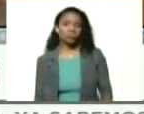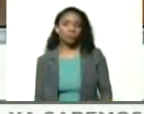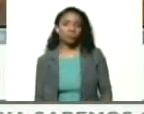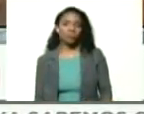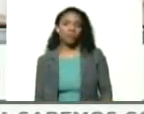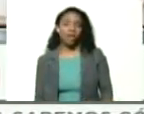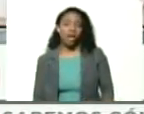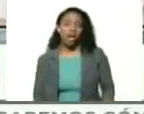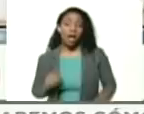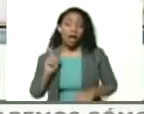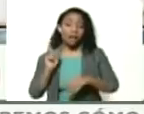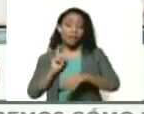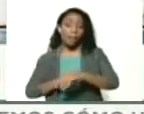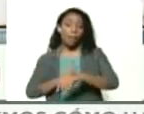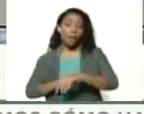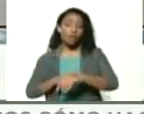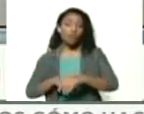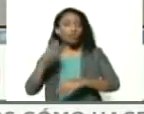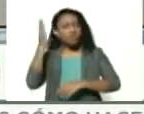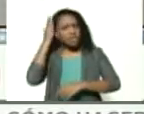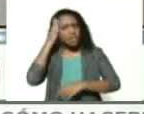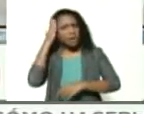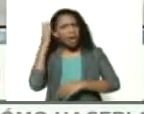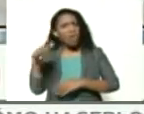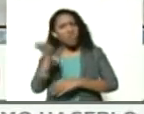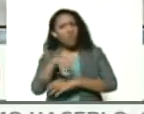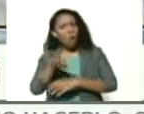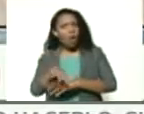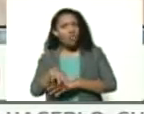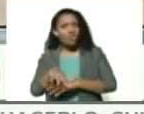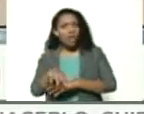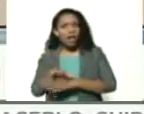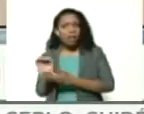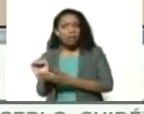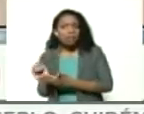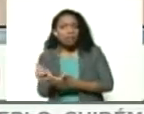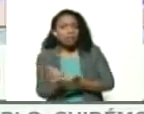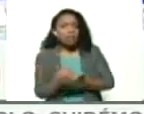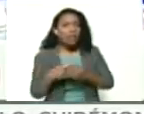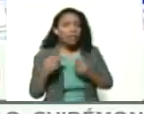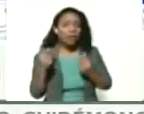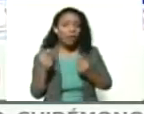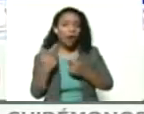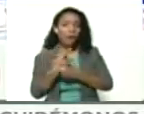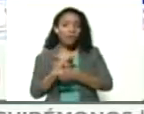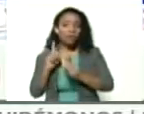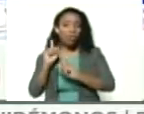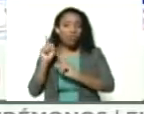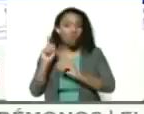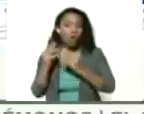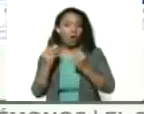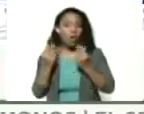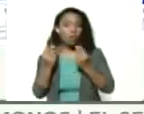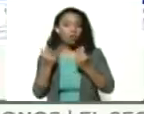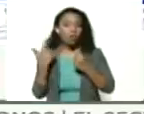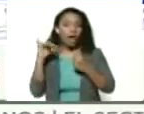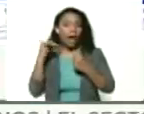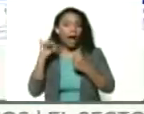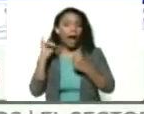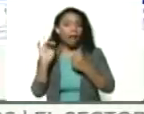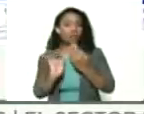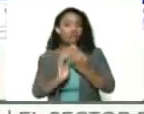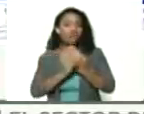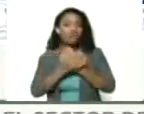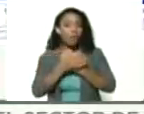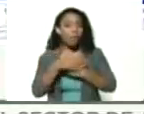En su momento se sabrá de dónde se sacó el dinero. Fue la liberación de unos recursos que estaban